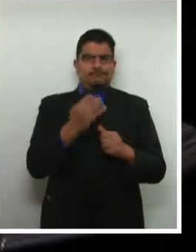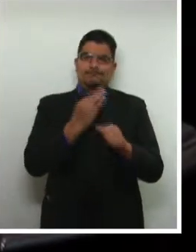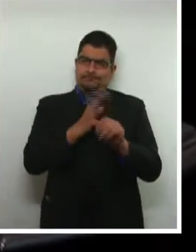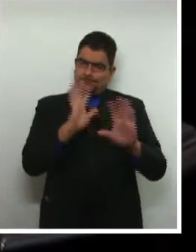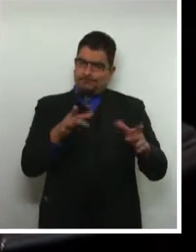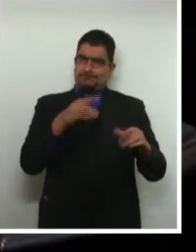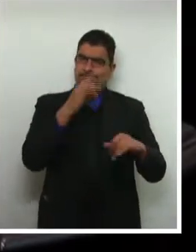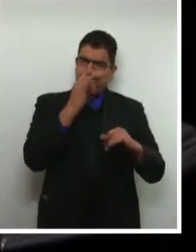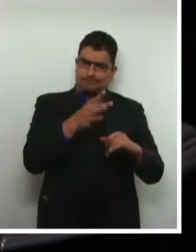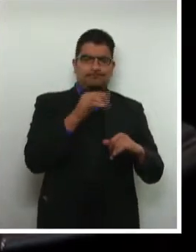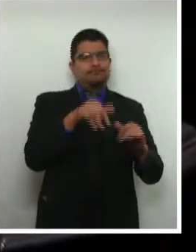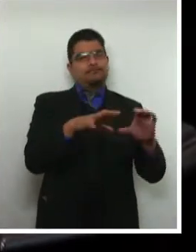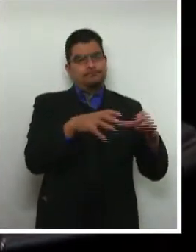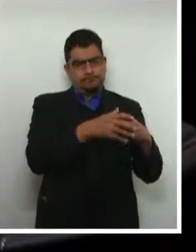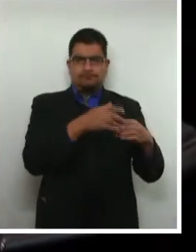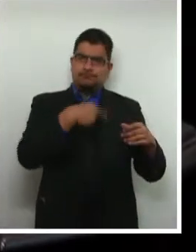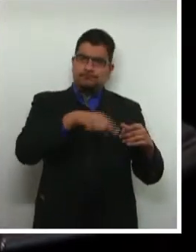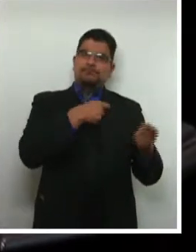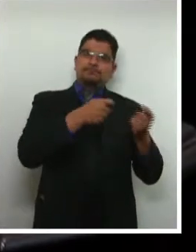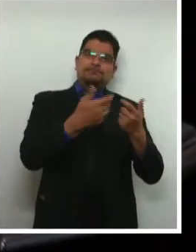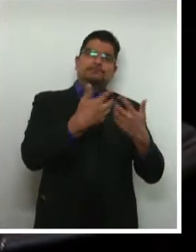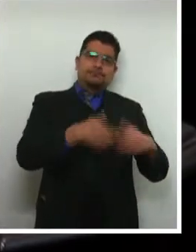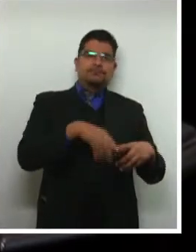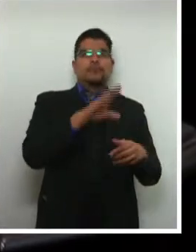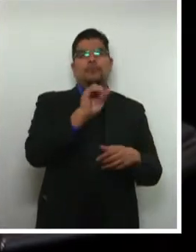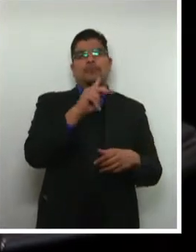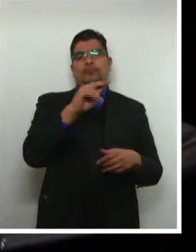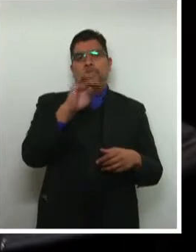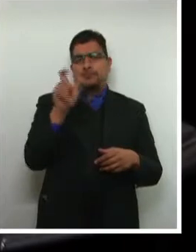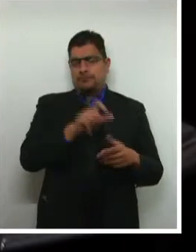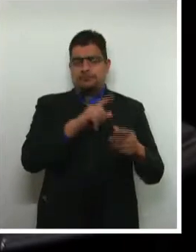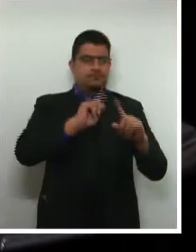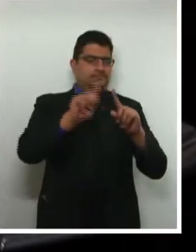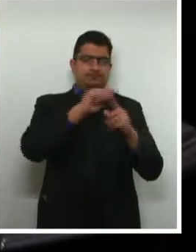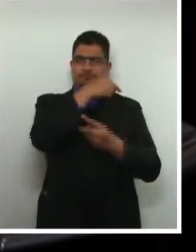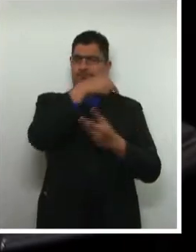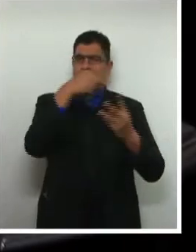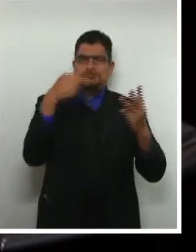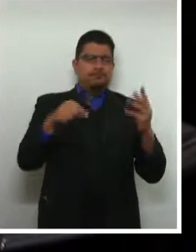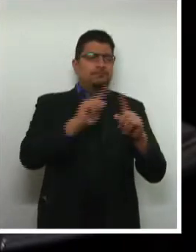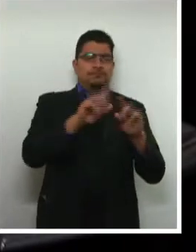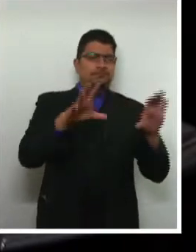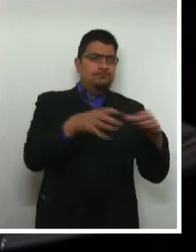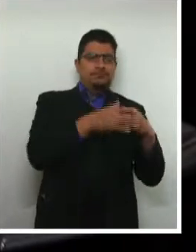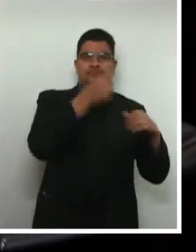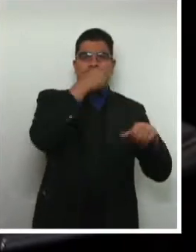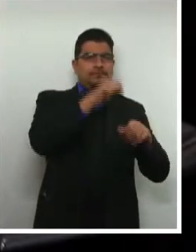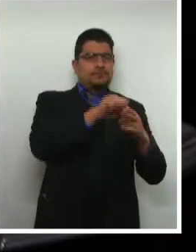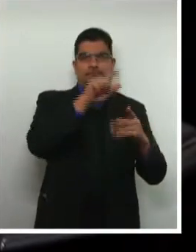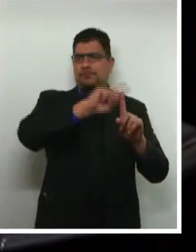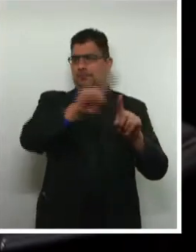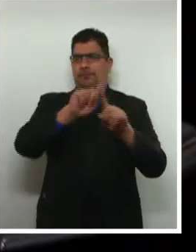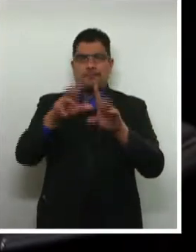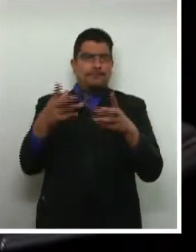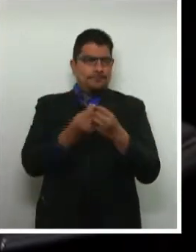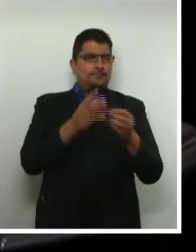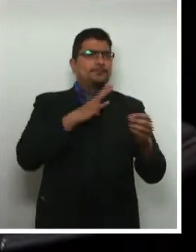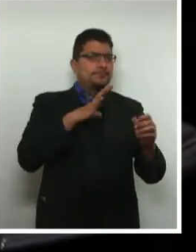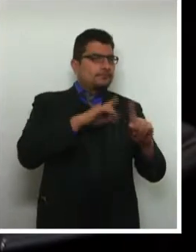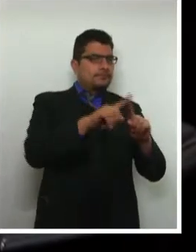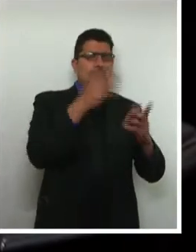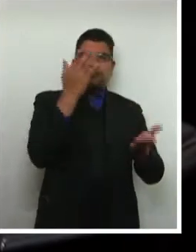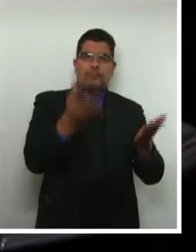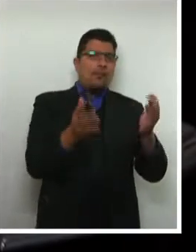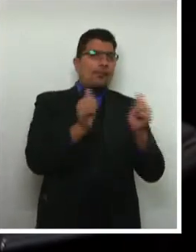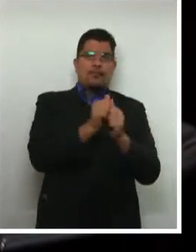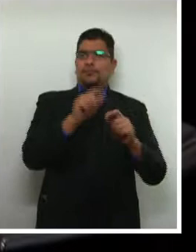existe el Consejo Coordinador Empresarial, la Coparmex, en fin. Cada uno de las secretarías tiene contrapesos con diferente tipo